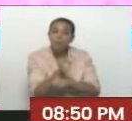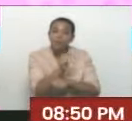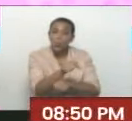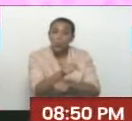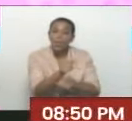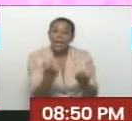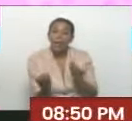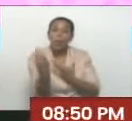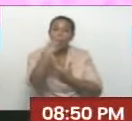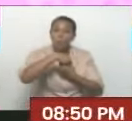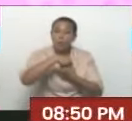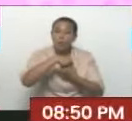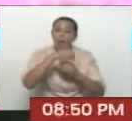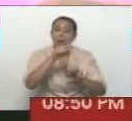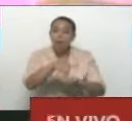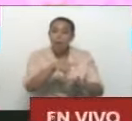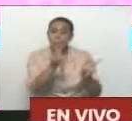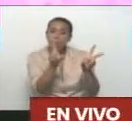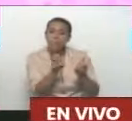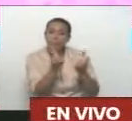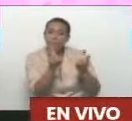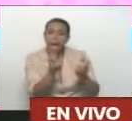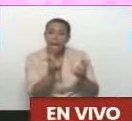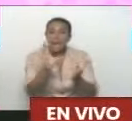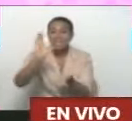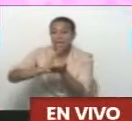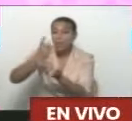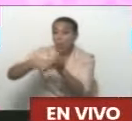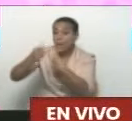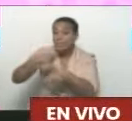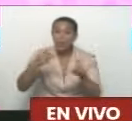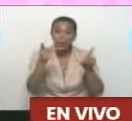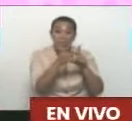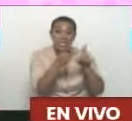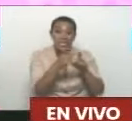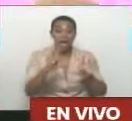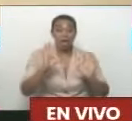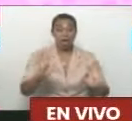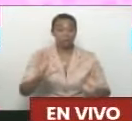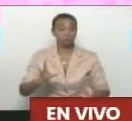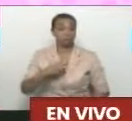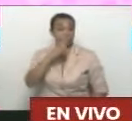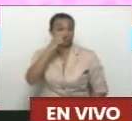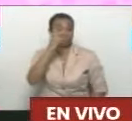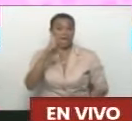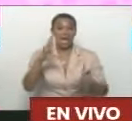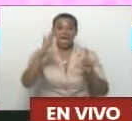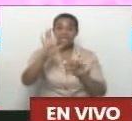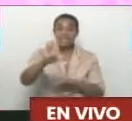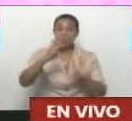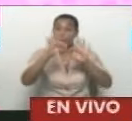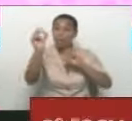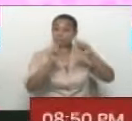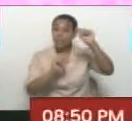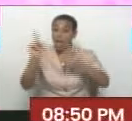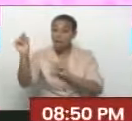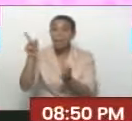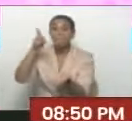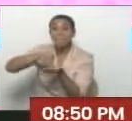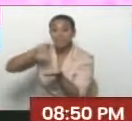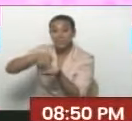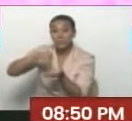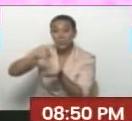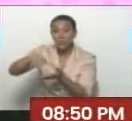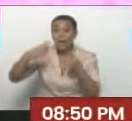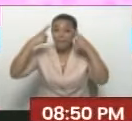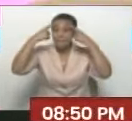de incorporar en los centros comerciales y hoteles 5 estrellas y 4 estrellas de Venezuela la participación